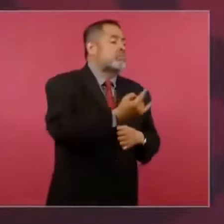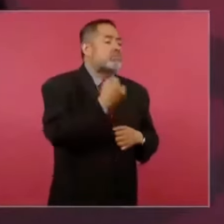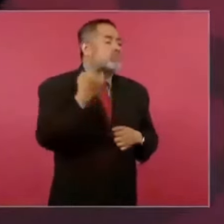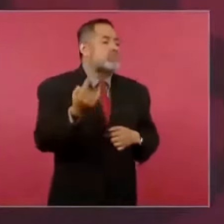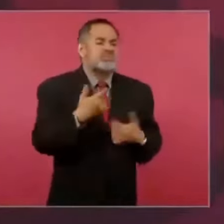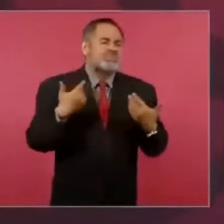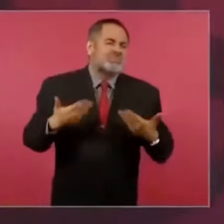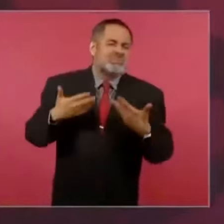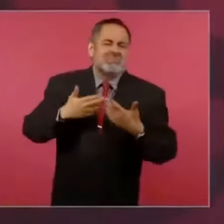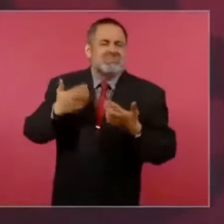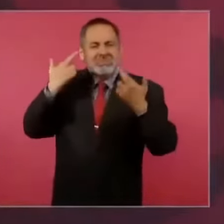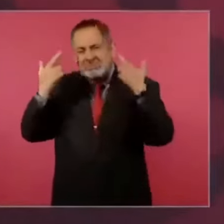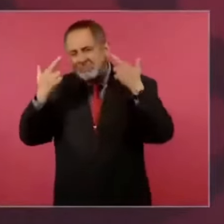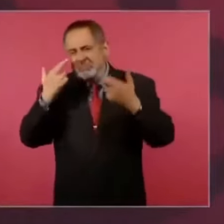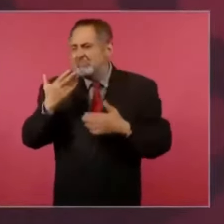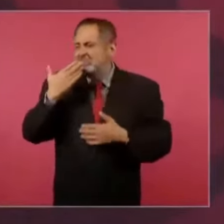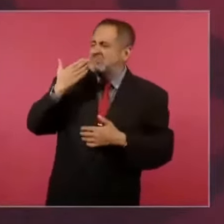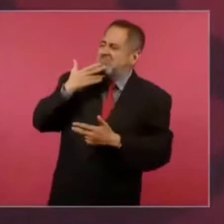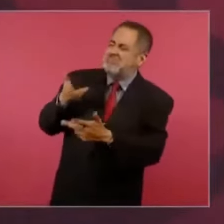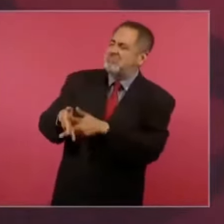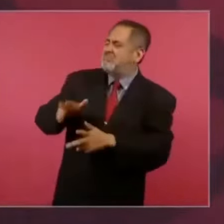Y ese grupo